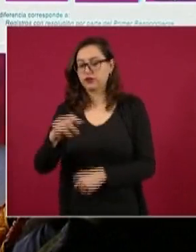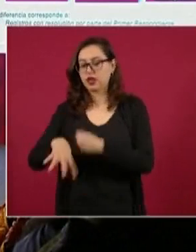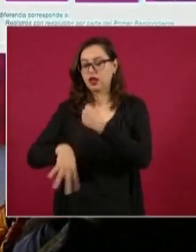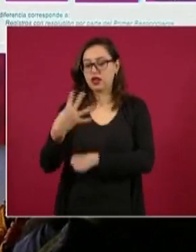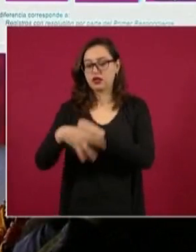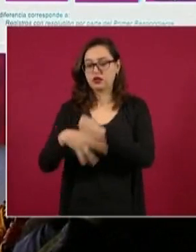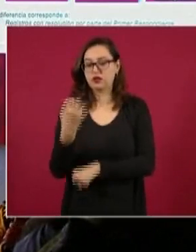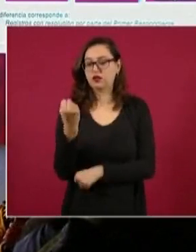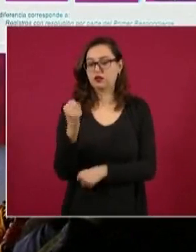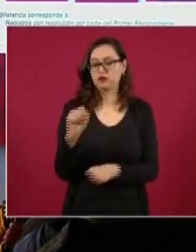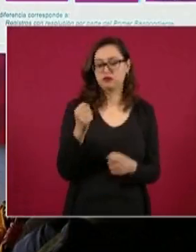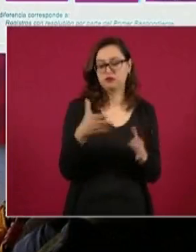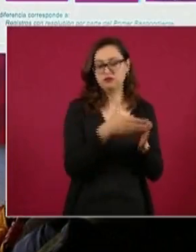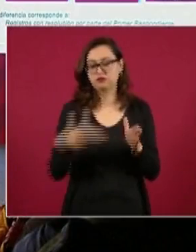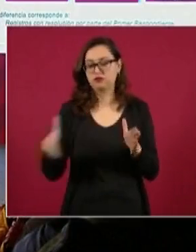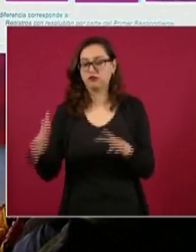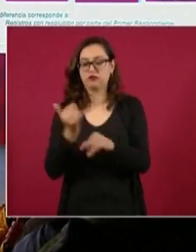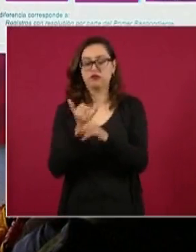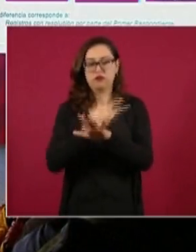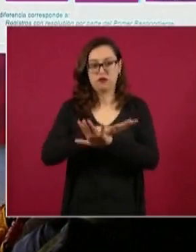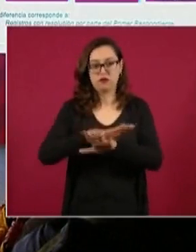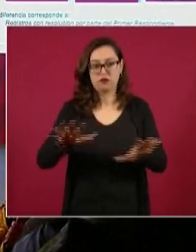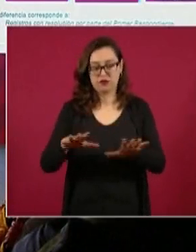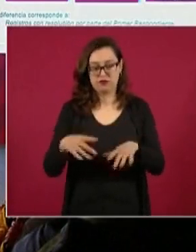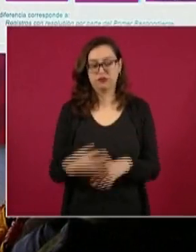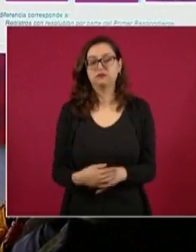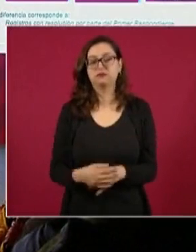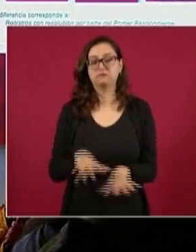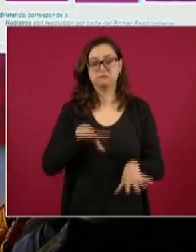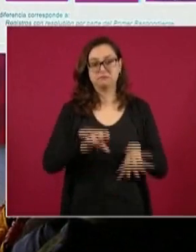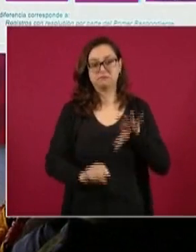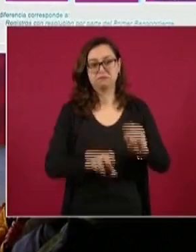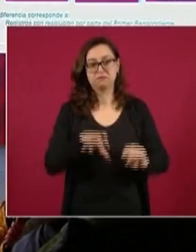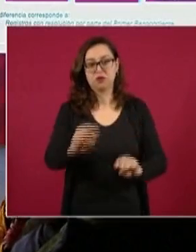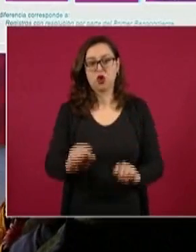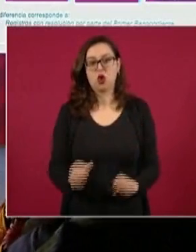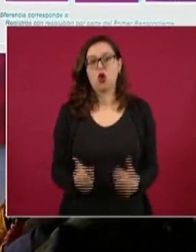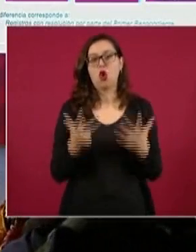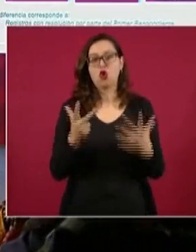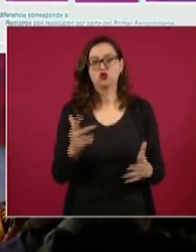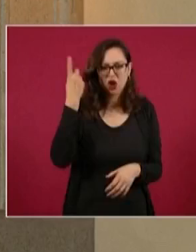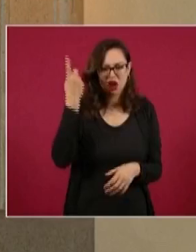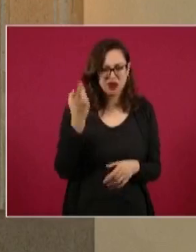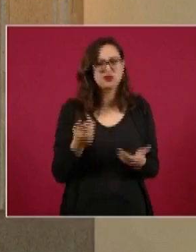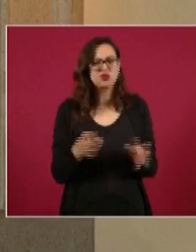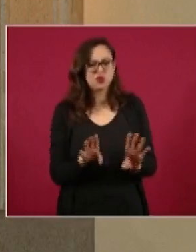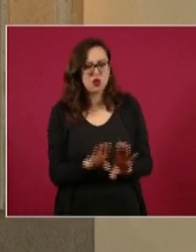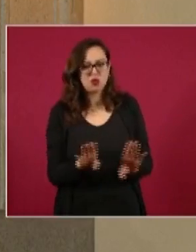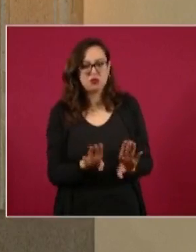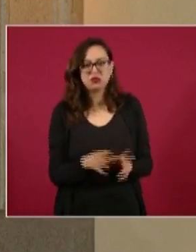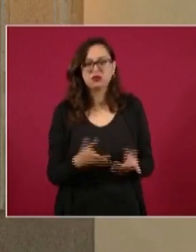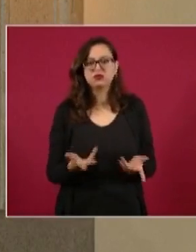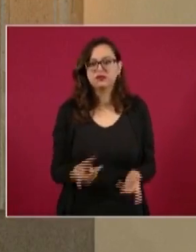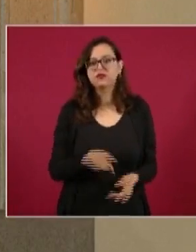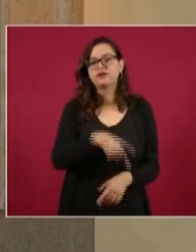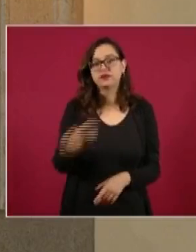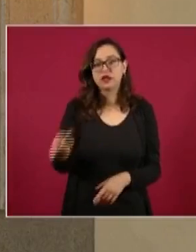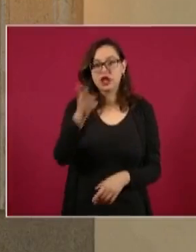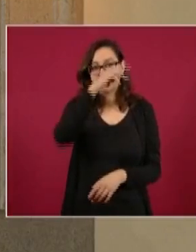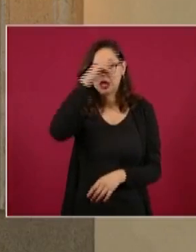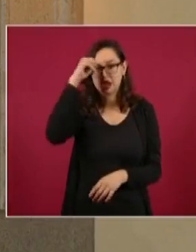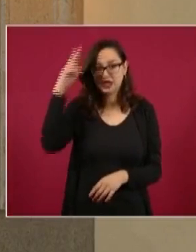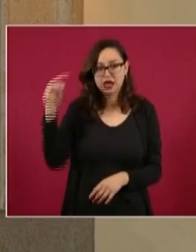Ayotzinapa. Martínez Crespo fue notificado del nuevo proceso judicial en su contra al general José Rodríguez